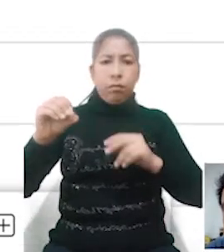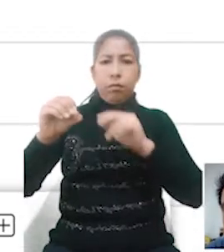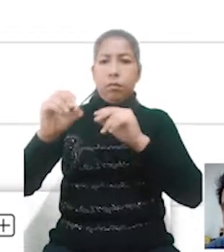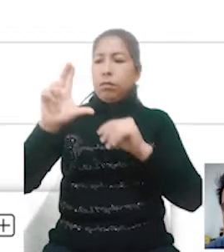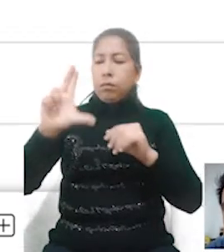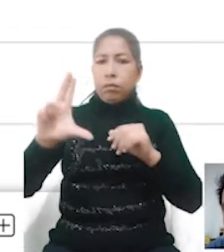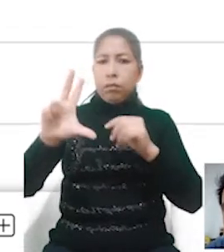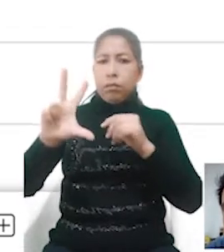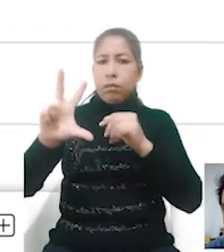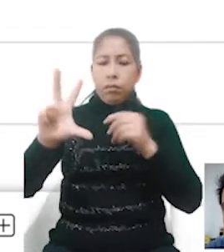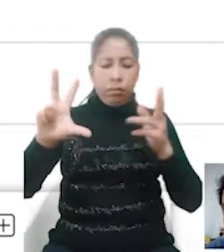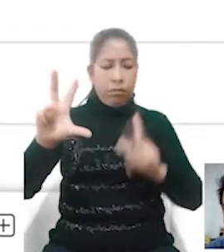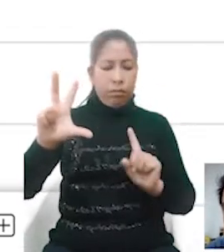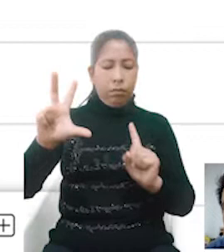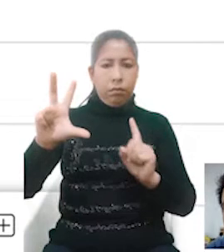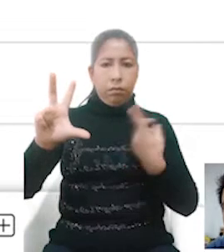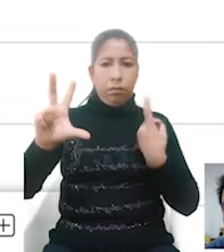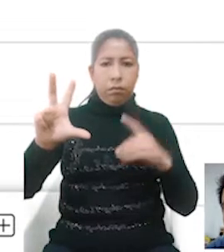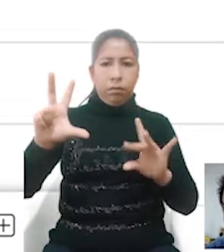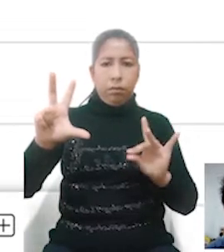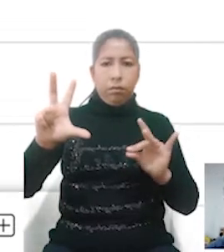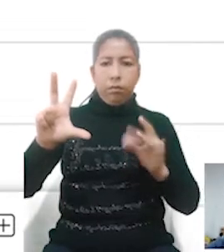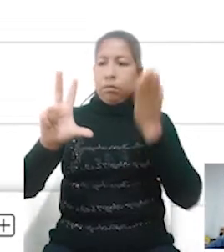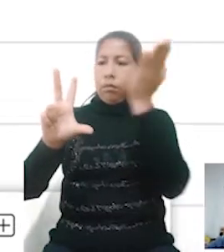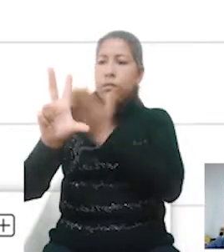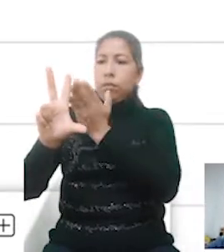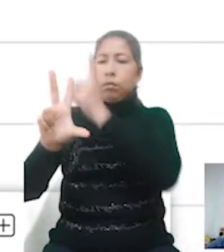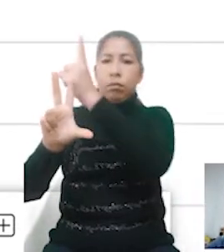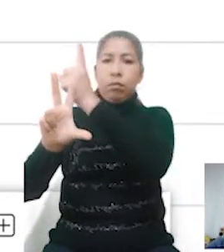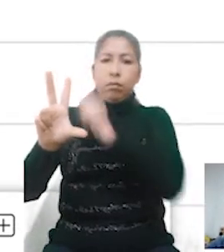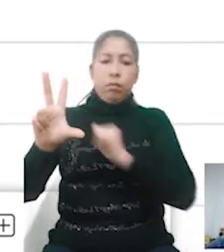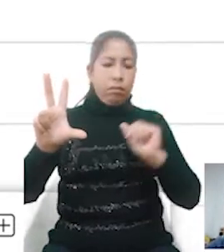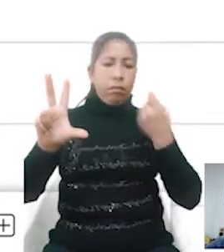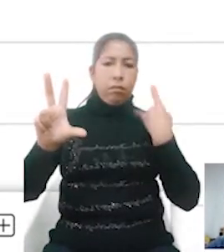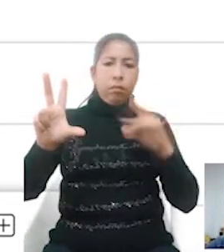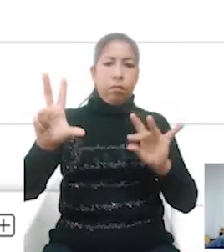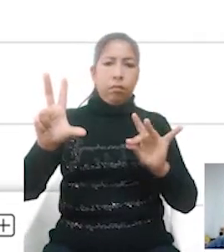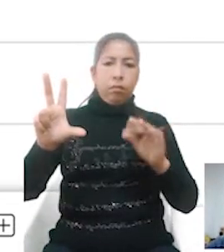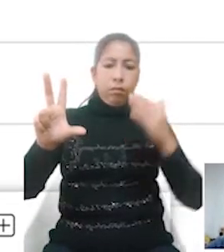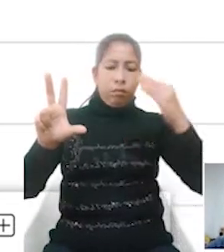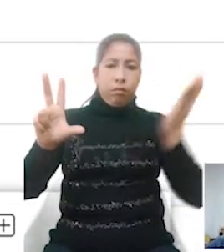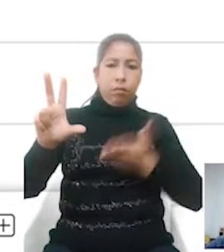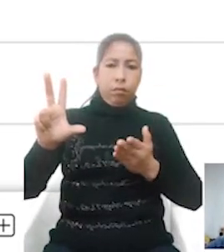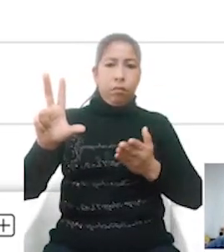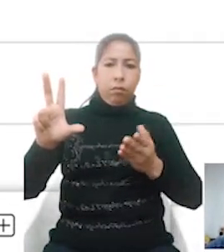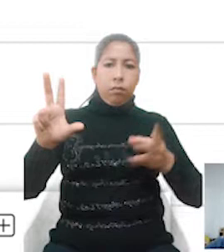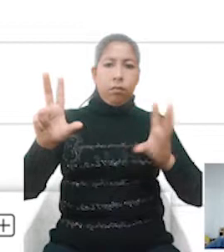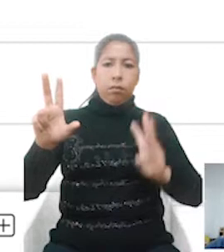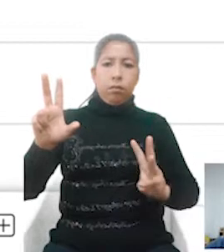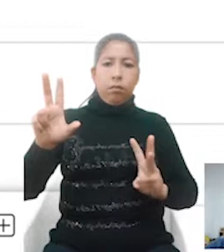de 18, 6. Y nos quedaría en valor exacto pi